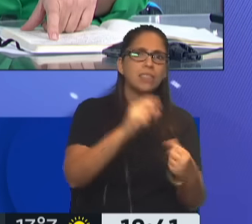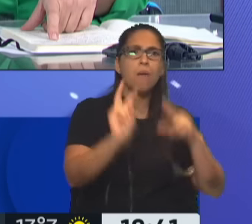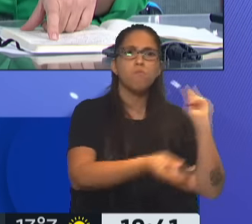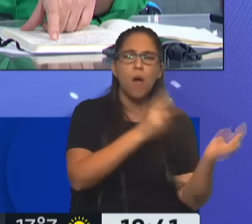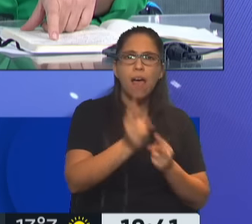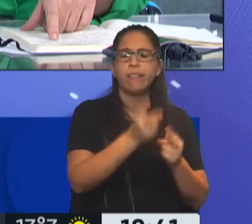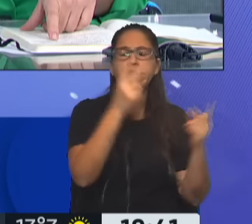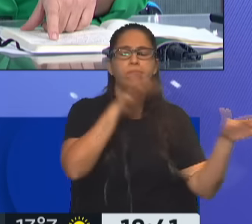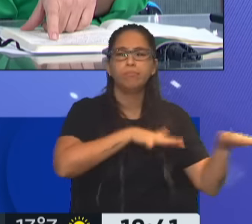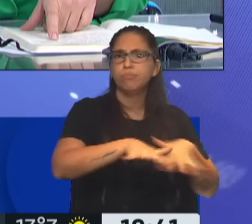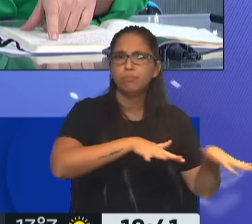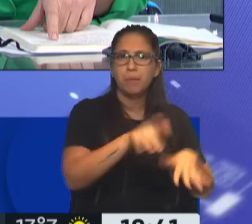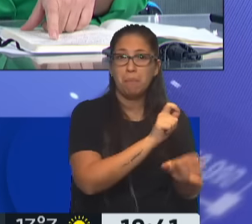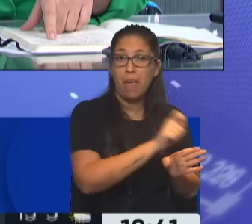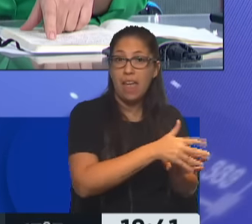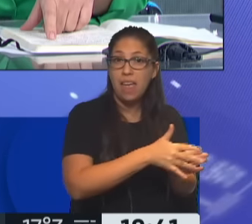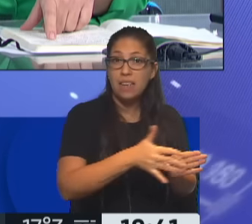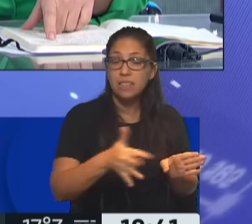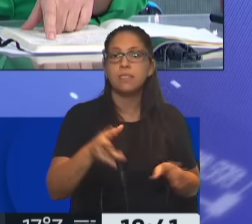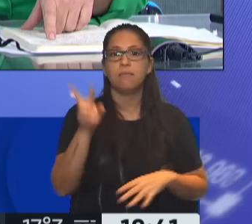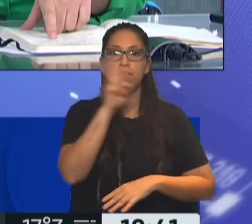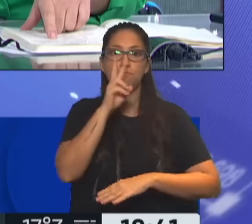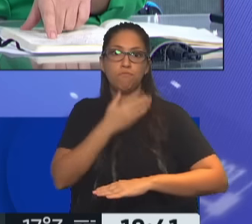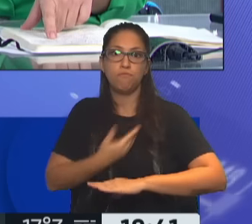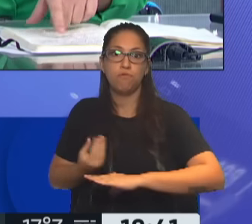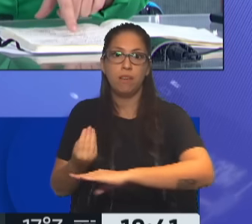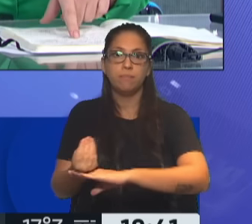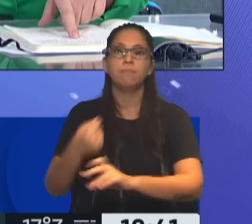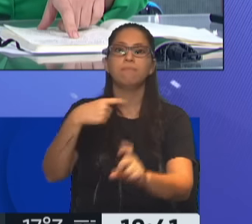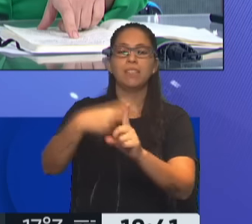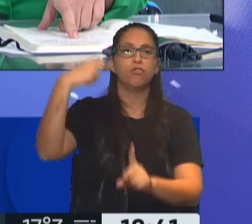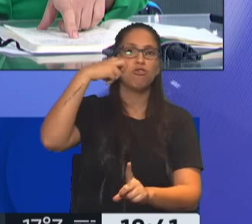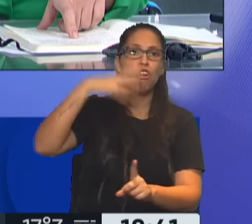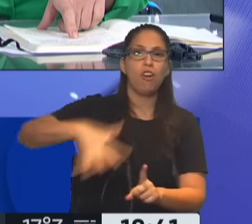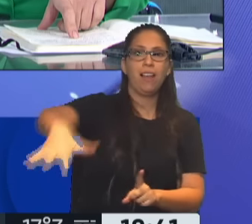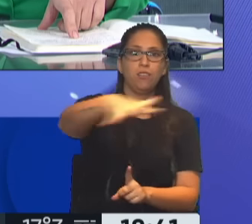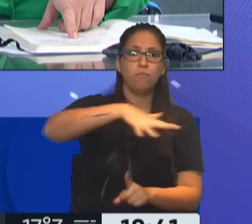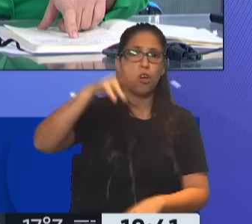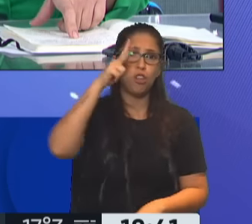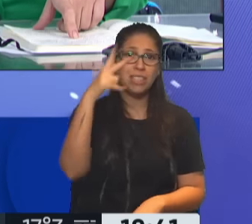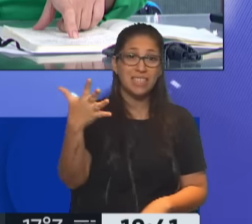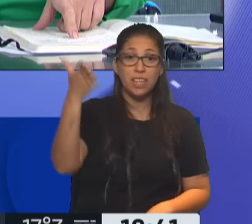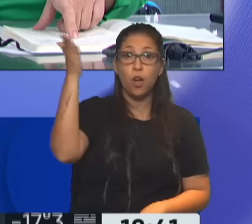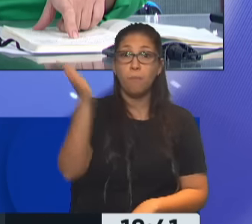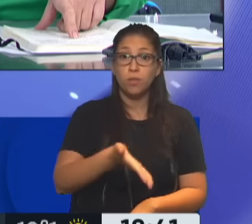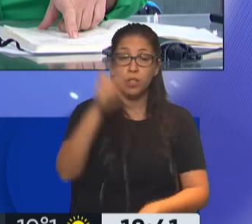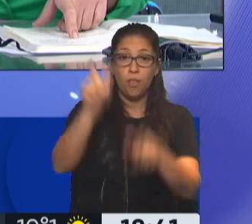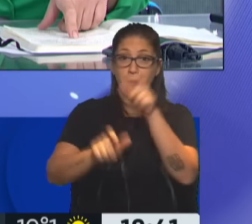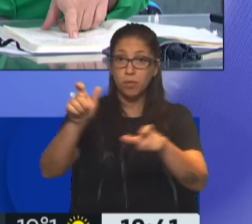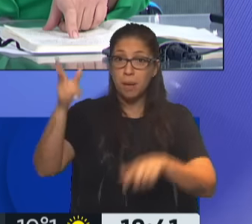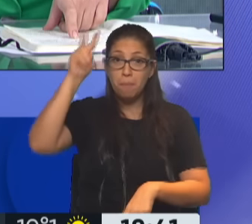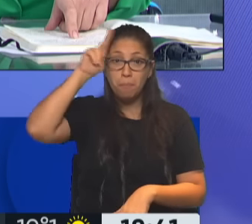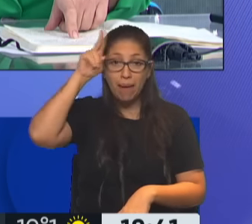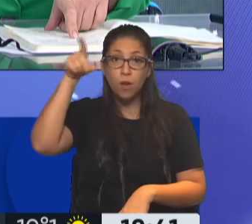meses, no solo es ella, sino también el Congreso. El 85% de los peruanos desaprueba